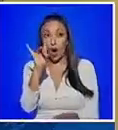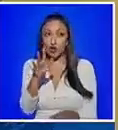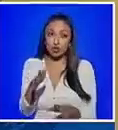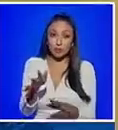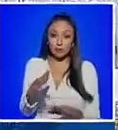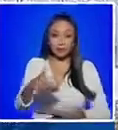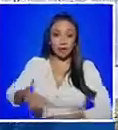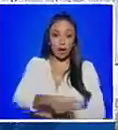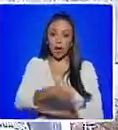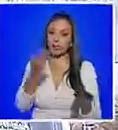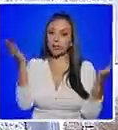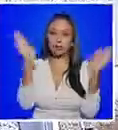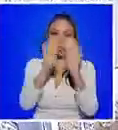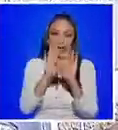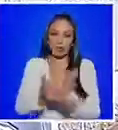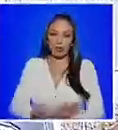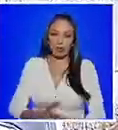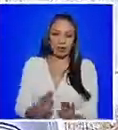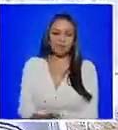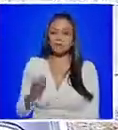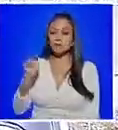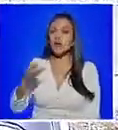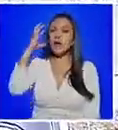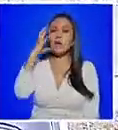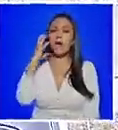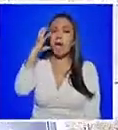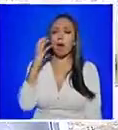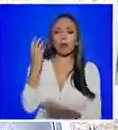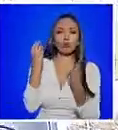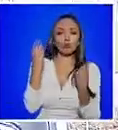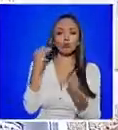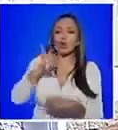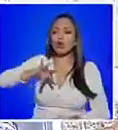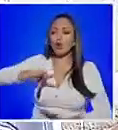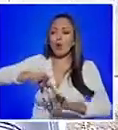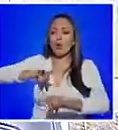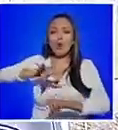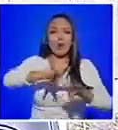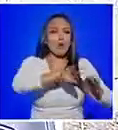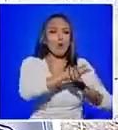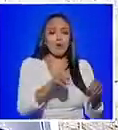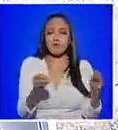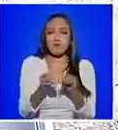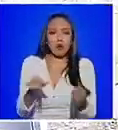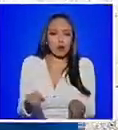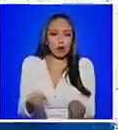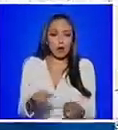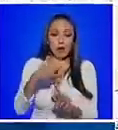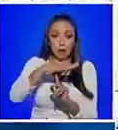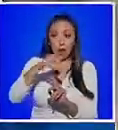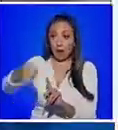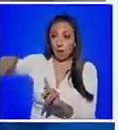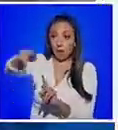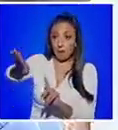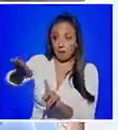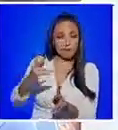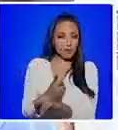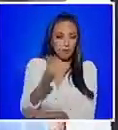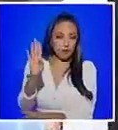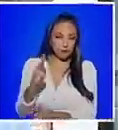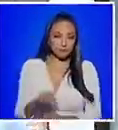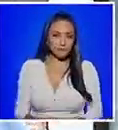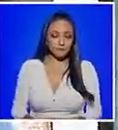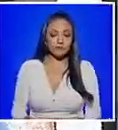la calle es muerta. Mucha delincuencia, muchos vagos, mucho robo hay aquí, en el Parque Cuatro Callao. Un